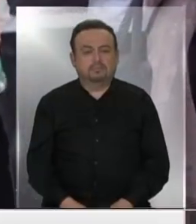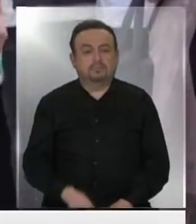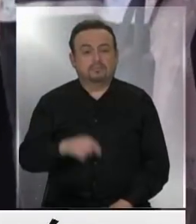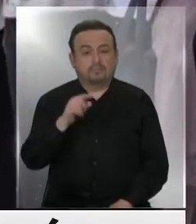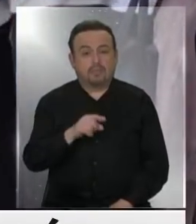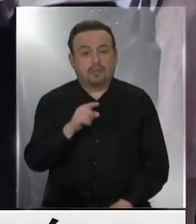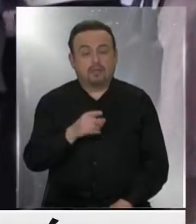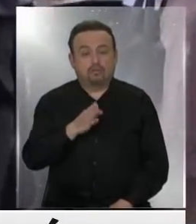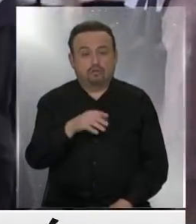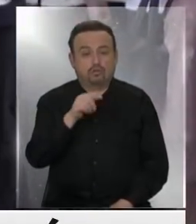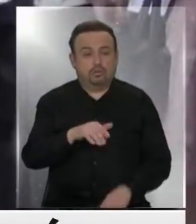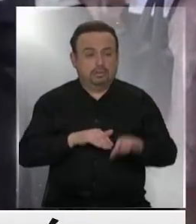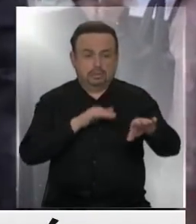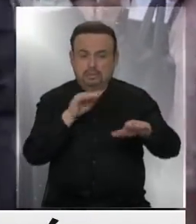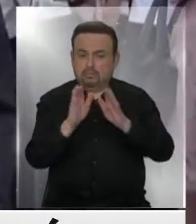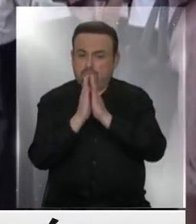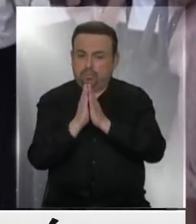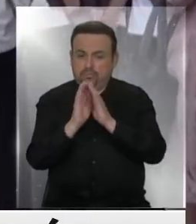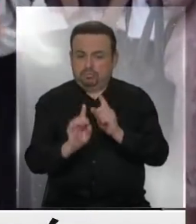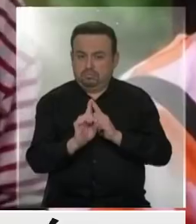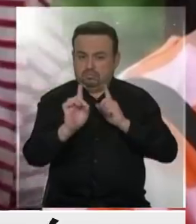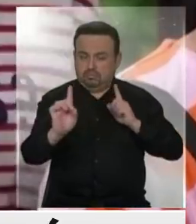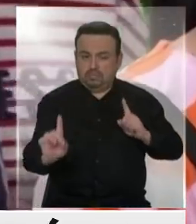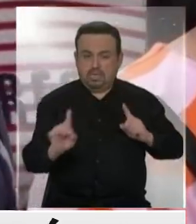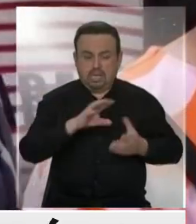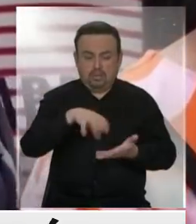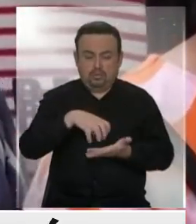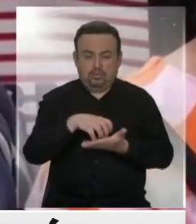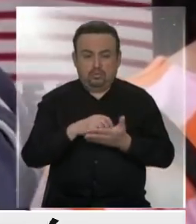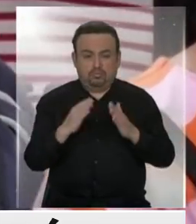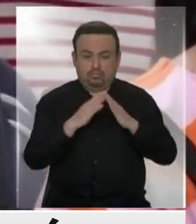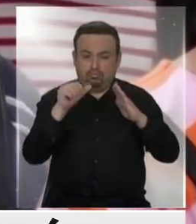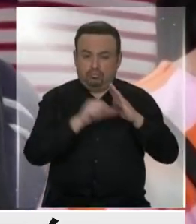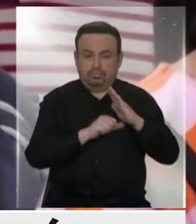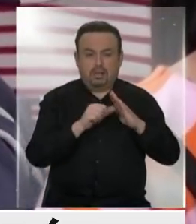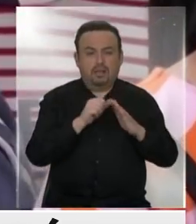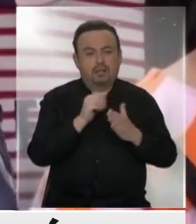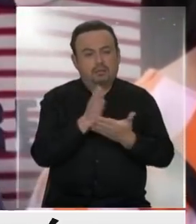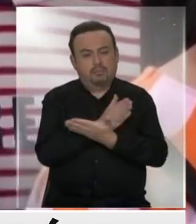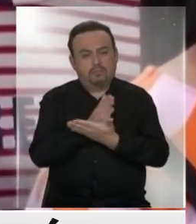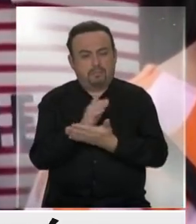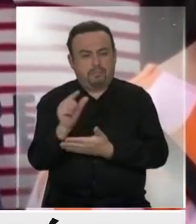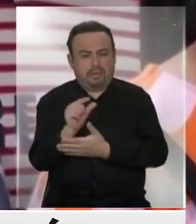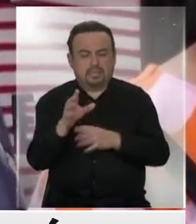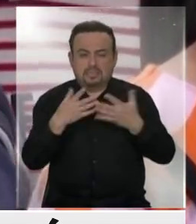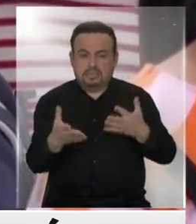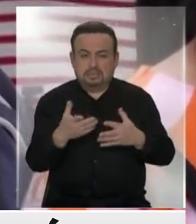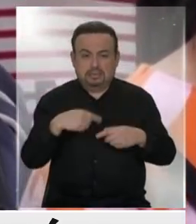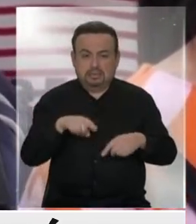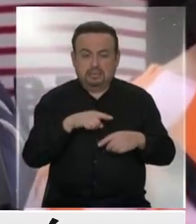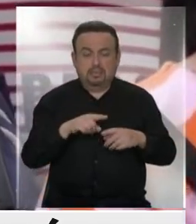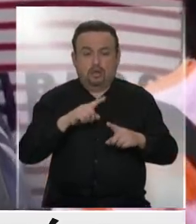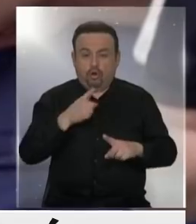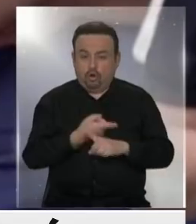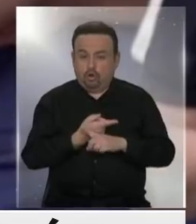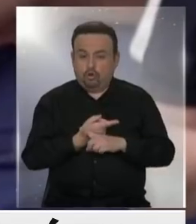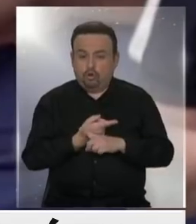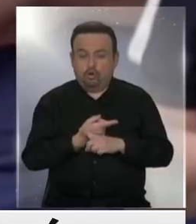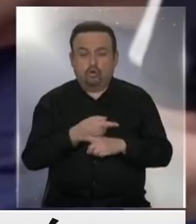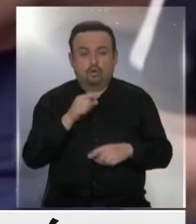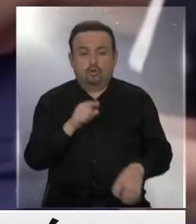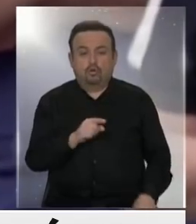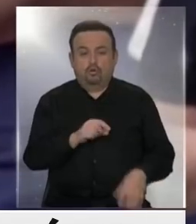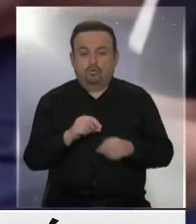Aunque se mantiene el llamado a guardar distancia en una ciudad en cuarentena parcial, el temor a convertirse en una Wuhan